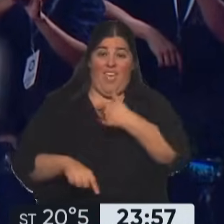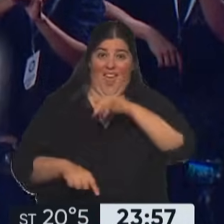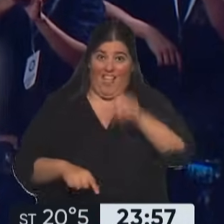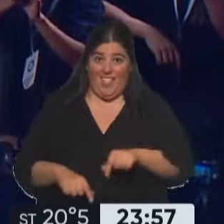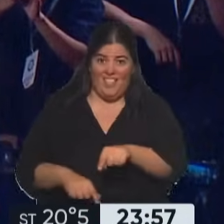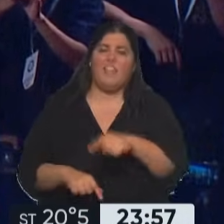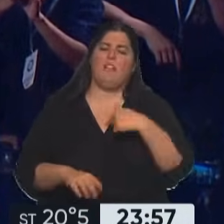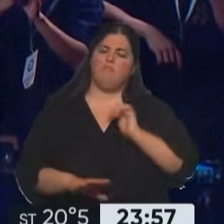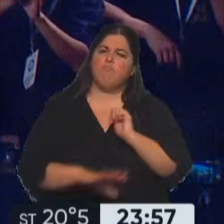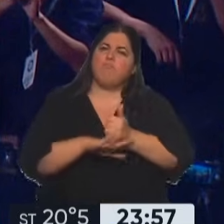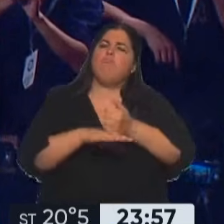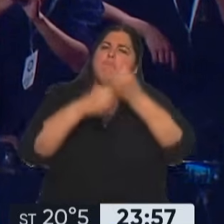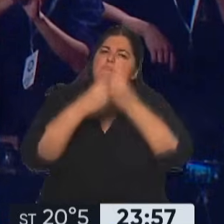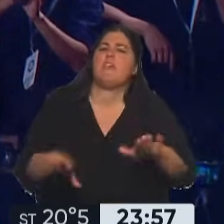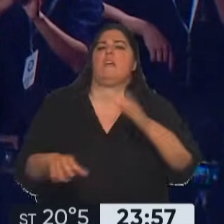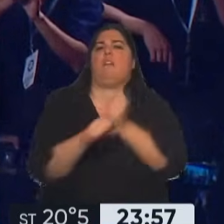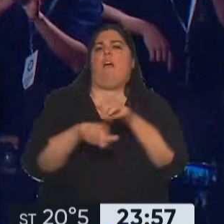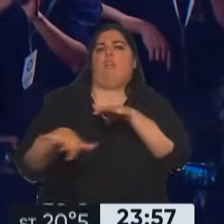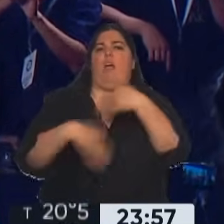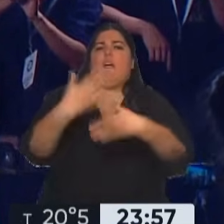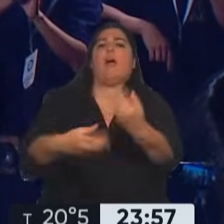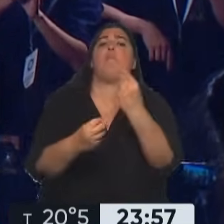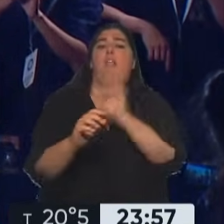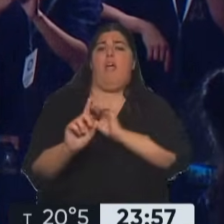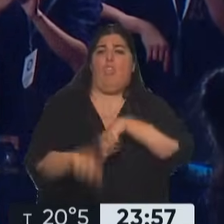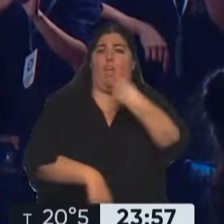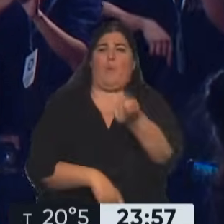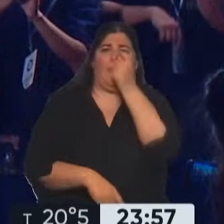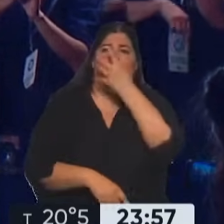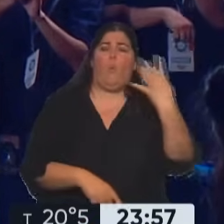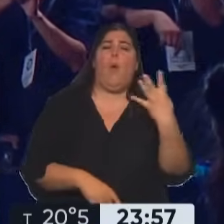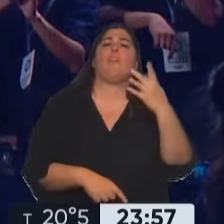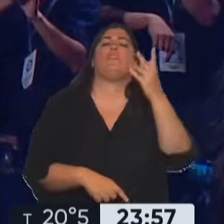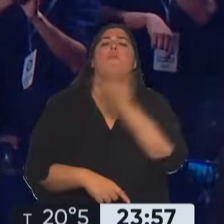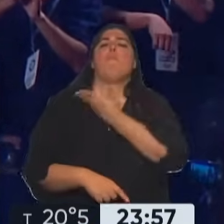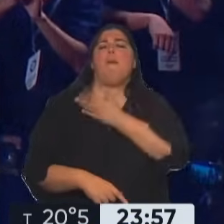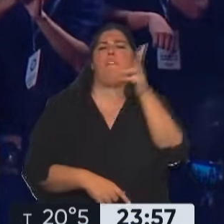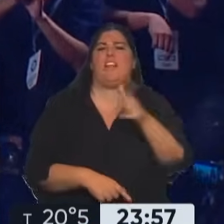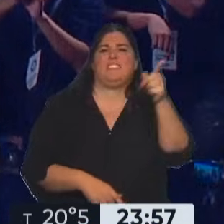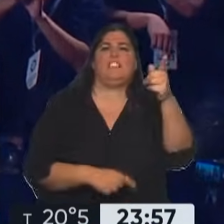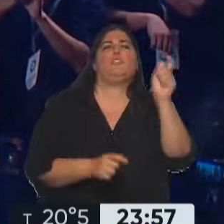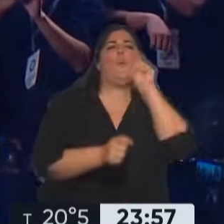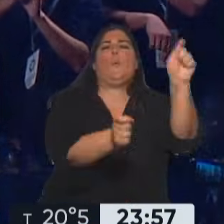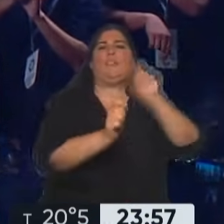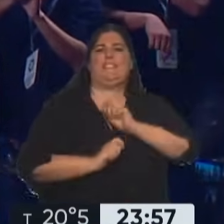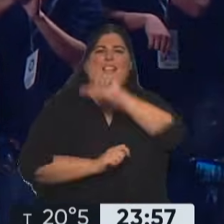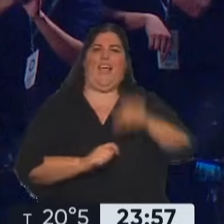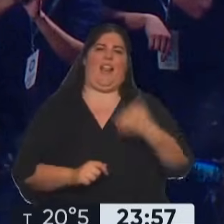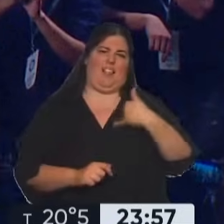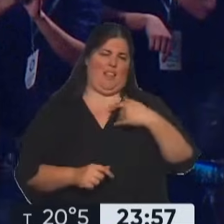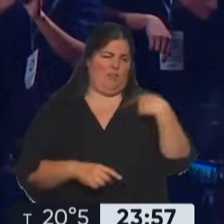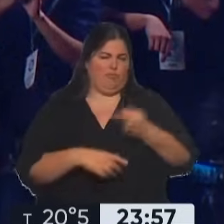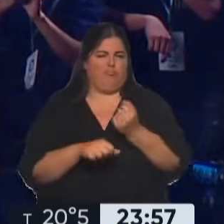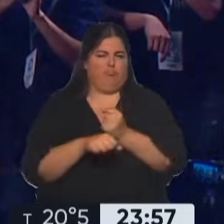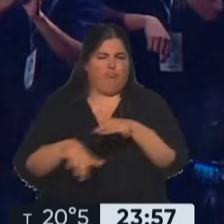a trabajar para que en el 2024 nuestro Papa Francisco visite la Argentina.